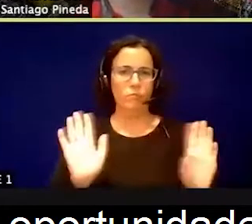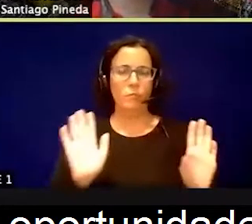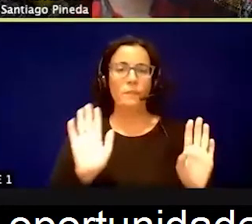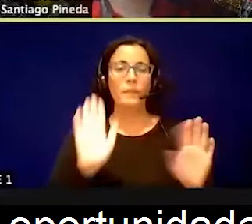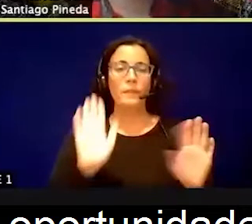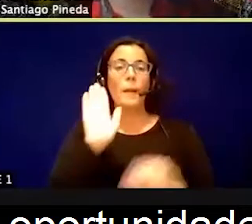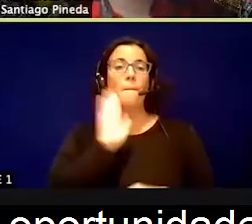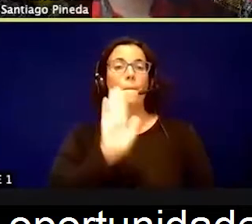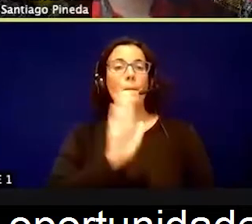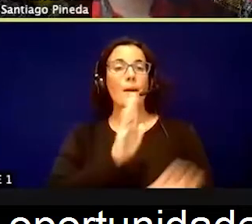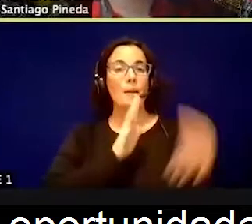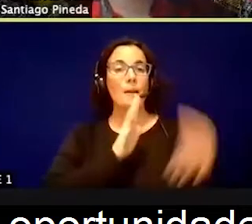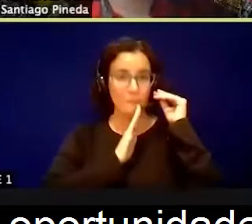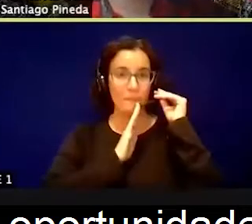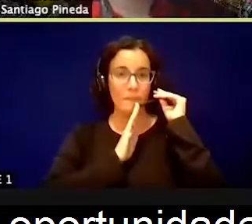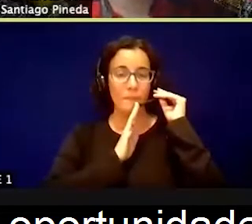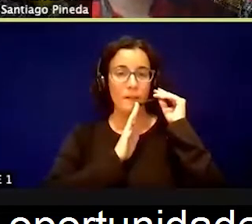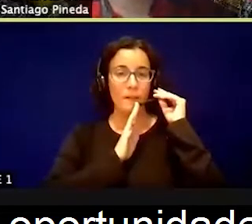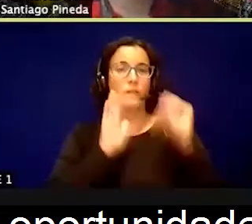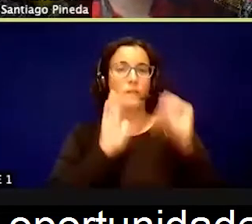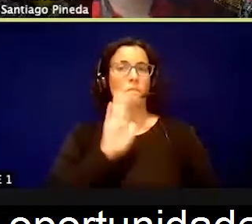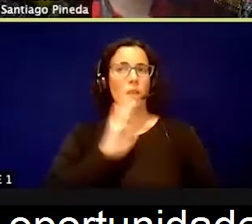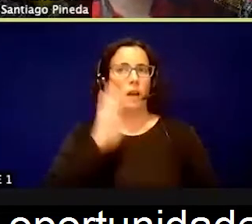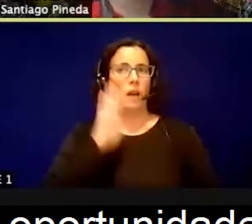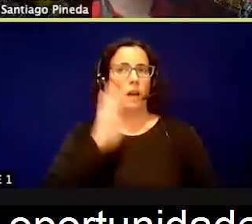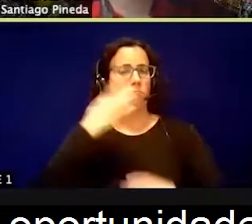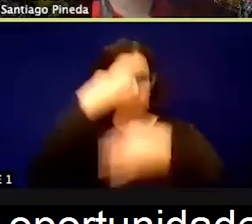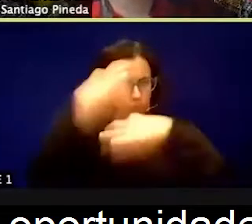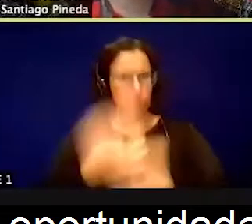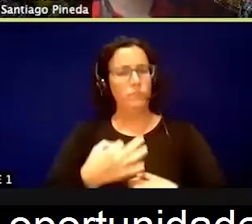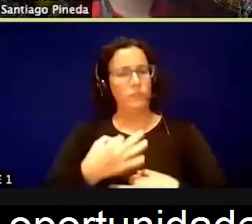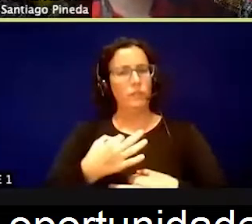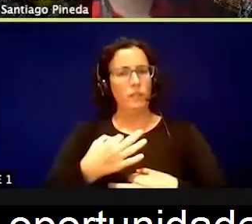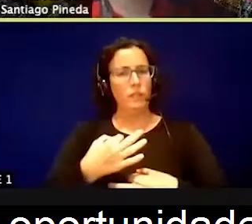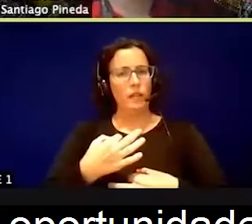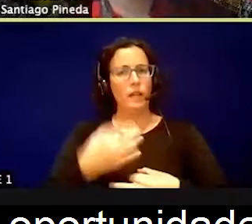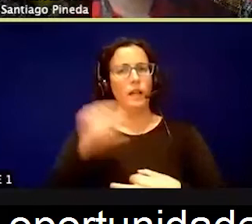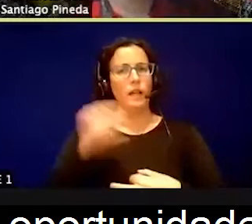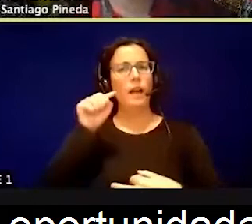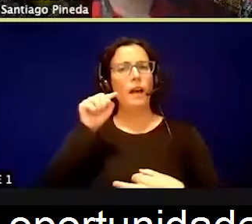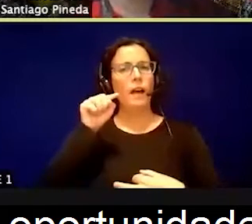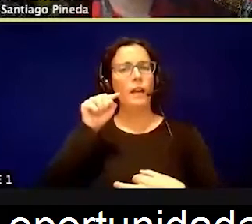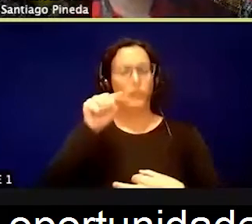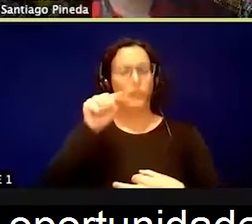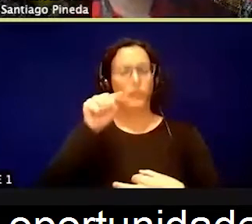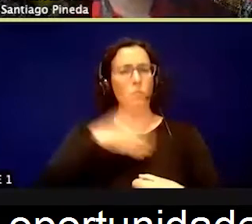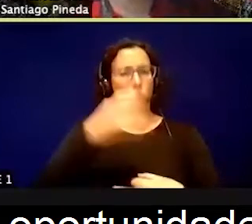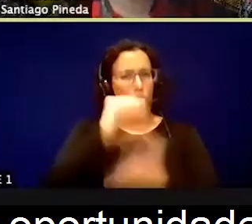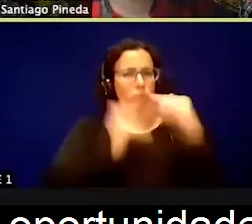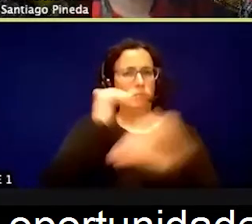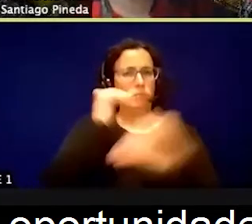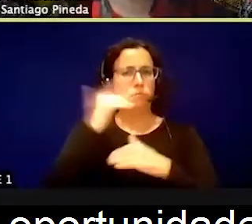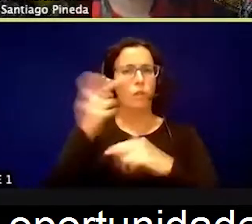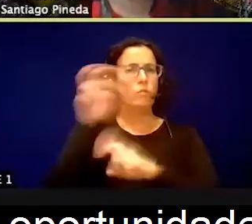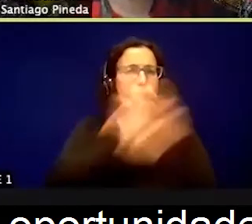no estaba pues convencida que esa narrativa, y ella buscó nuevas